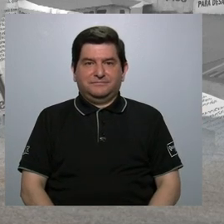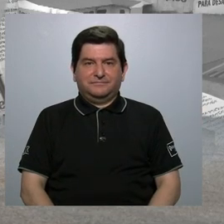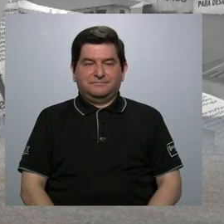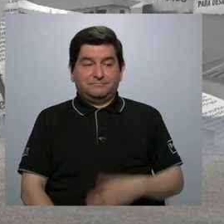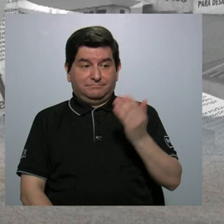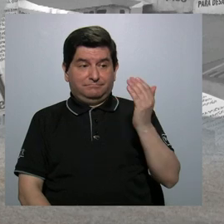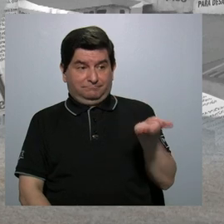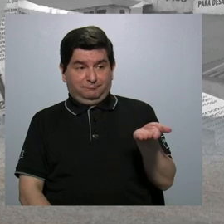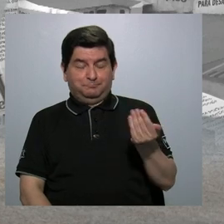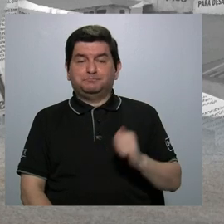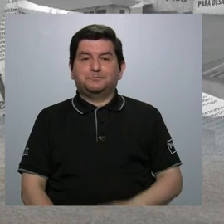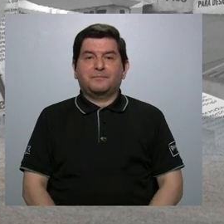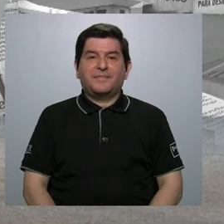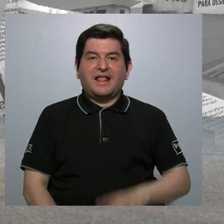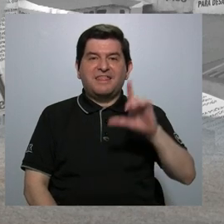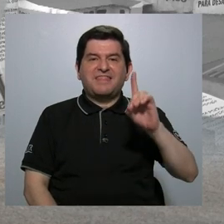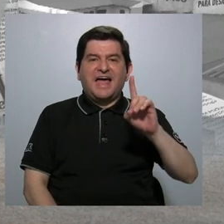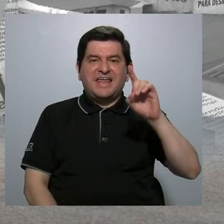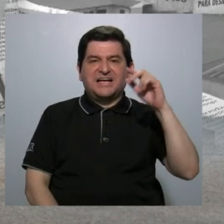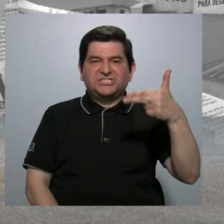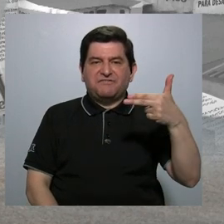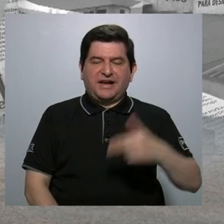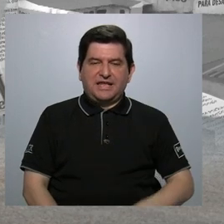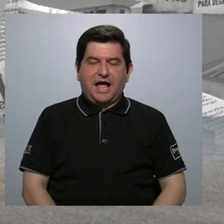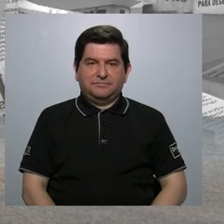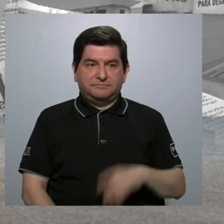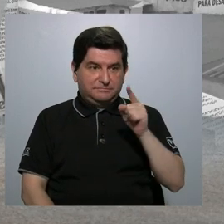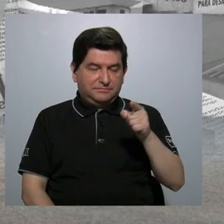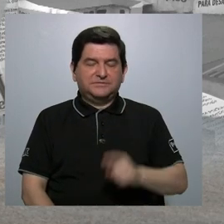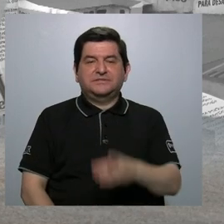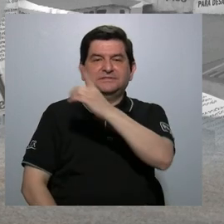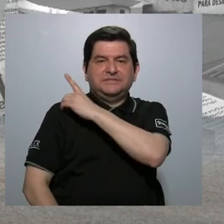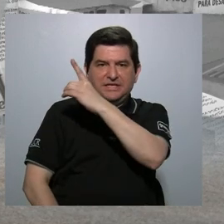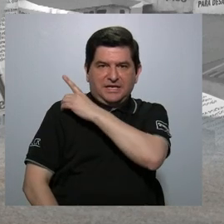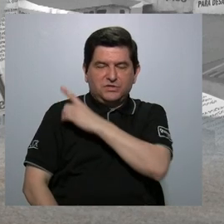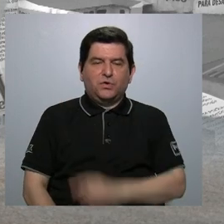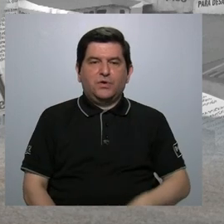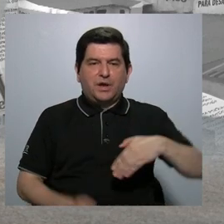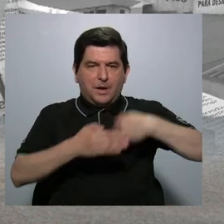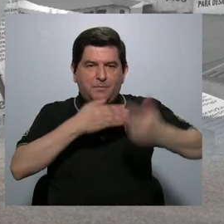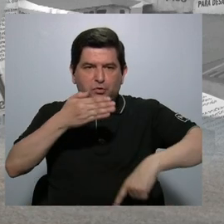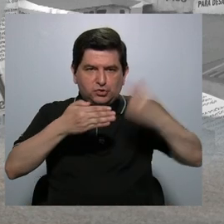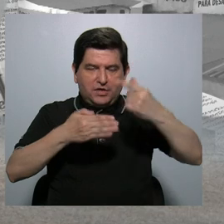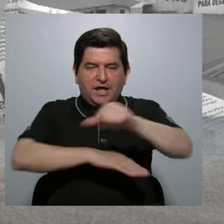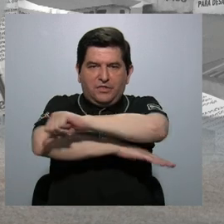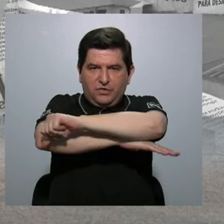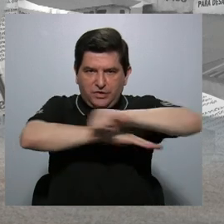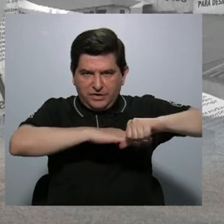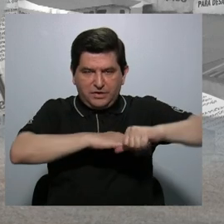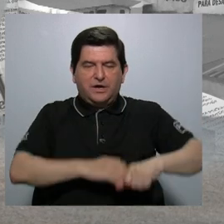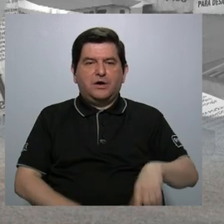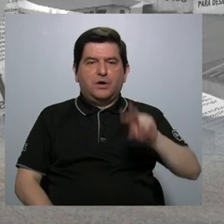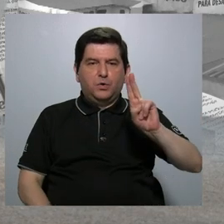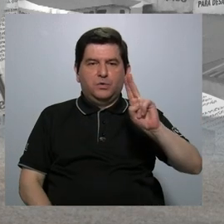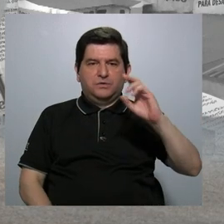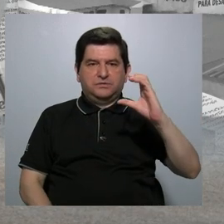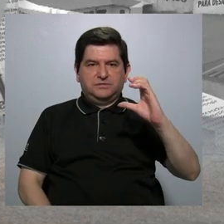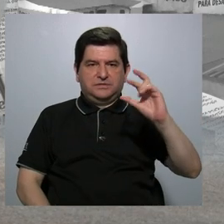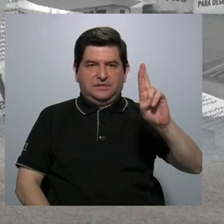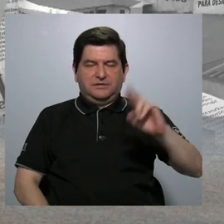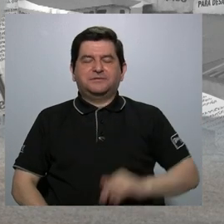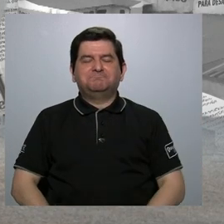a Dania Chavarría. Ella es directora del posgrado de arquitectura de la Universidad de Costa